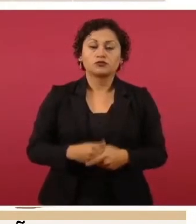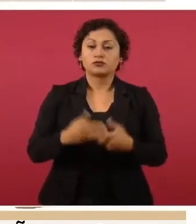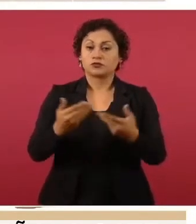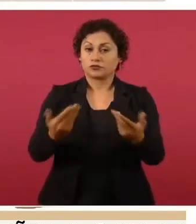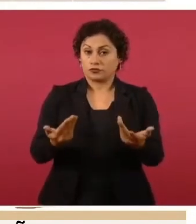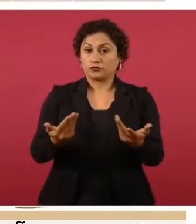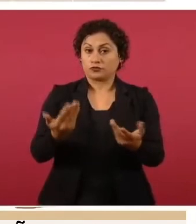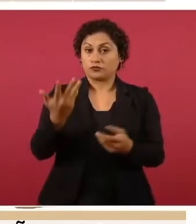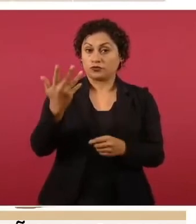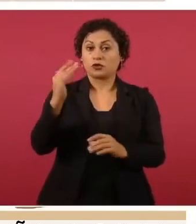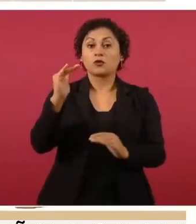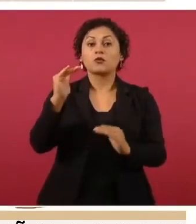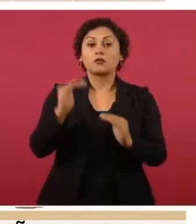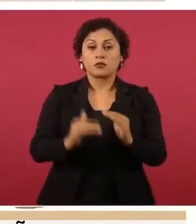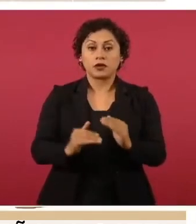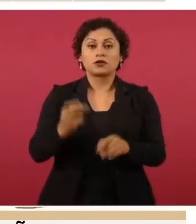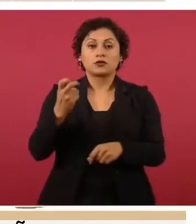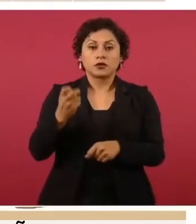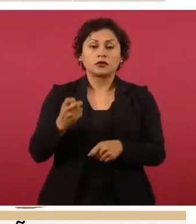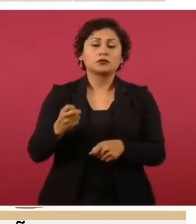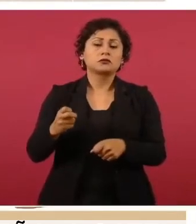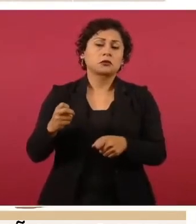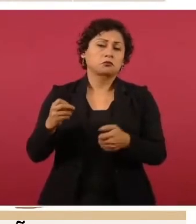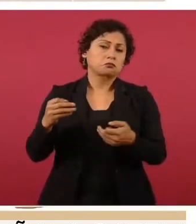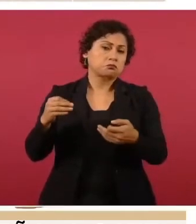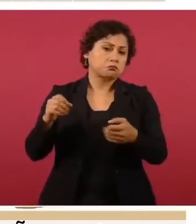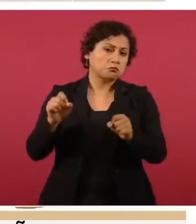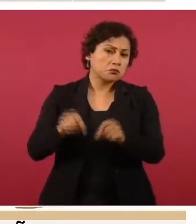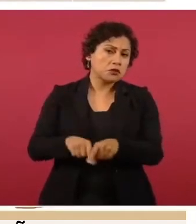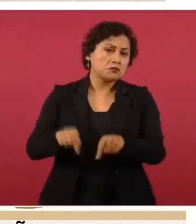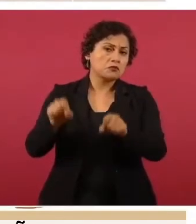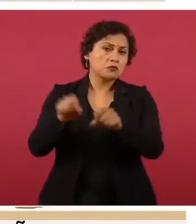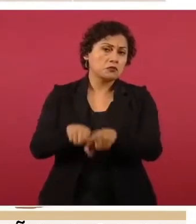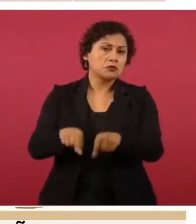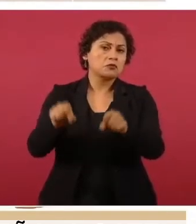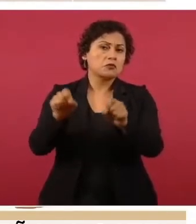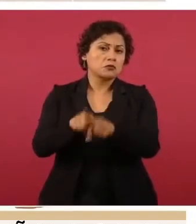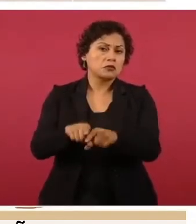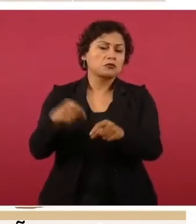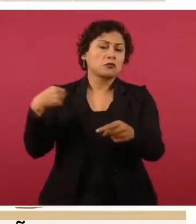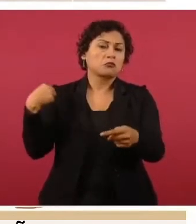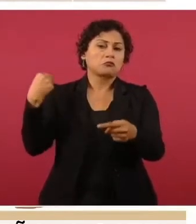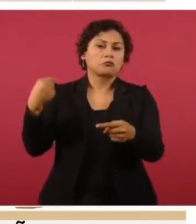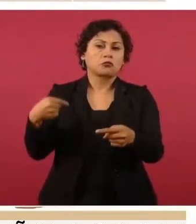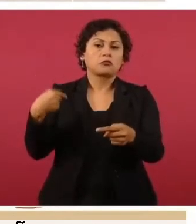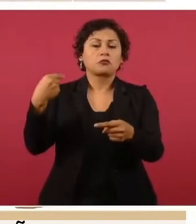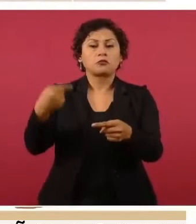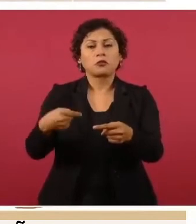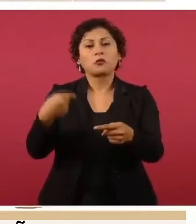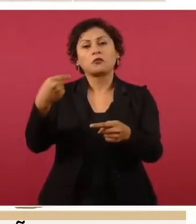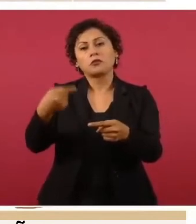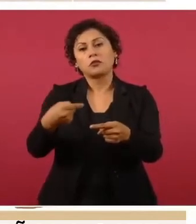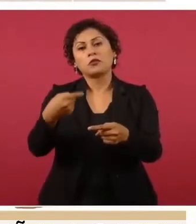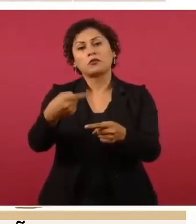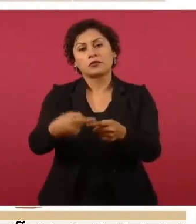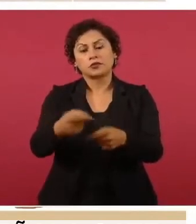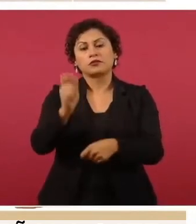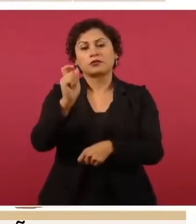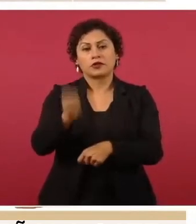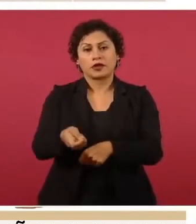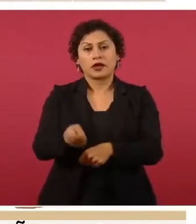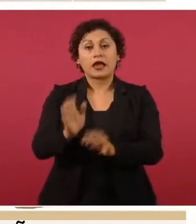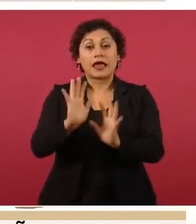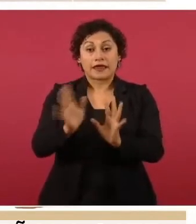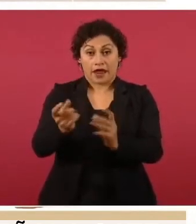menores a 5, consistentemente, y ya es frecuente tener semanas en donde el cierre de información presenta 0